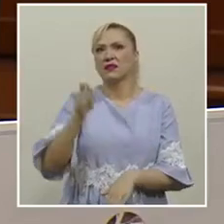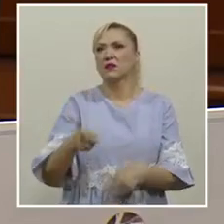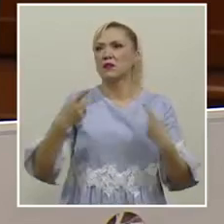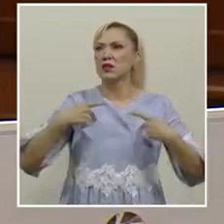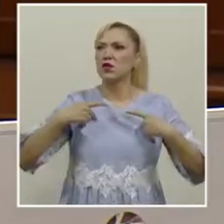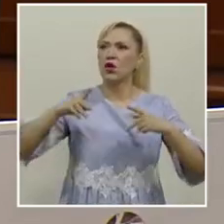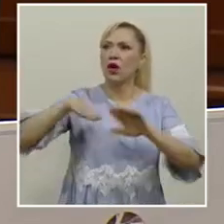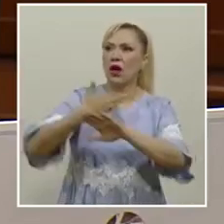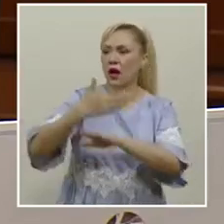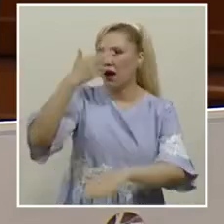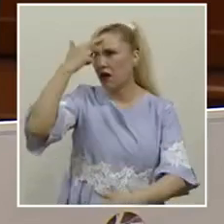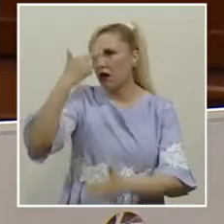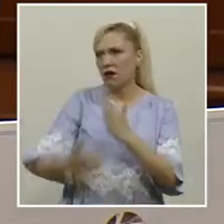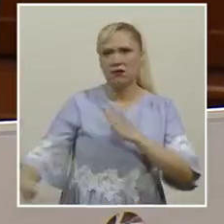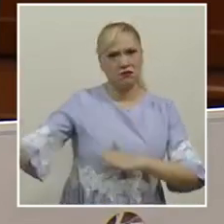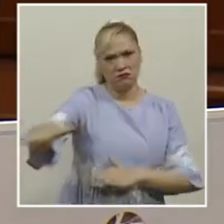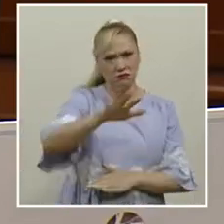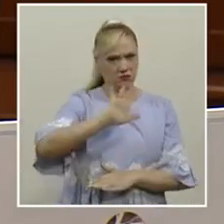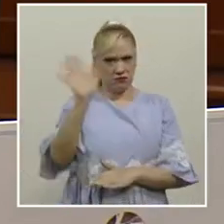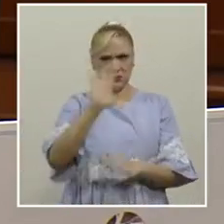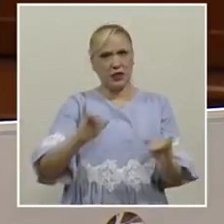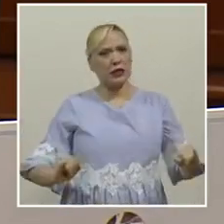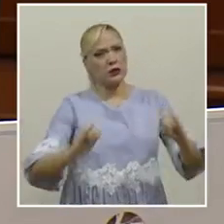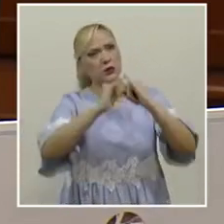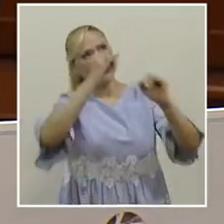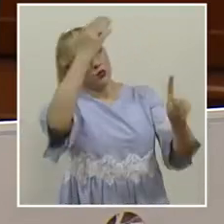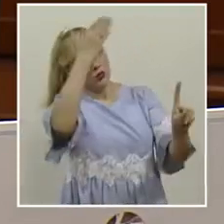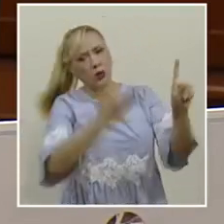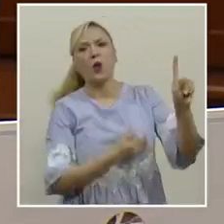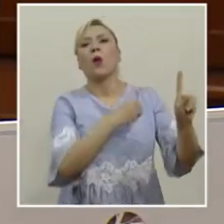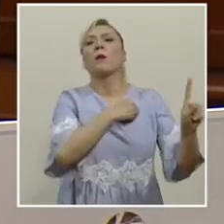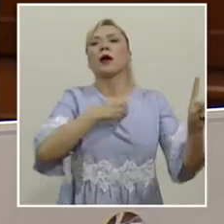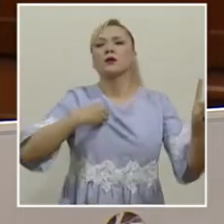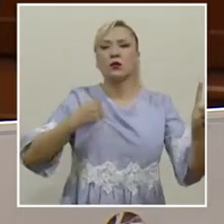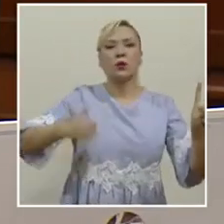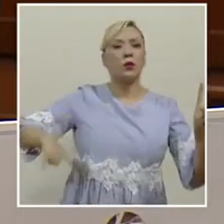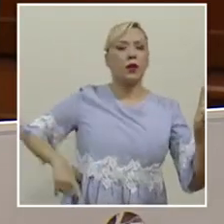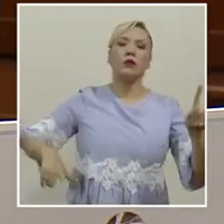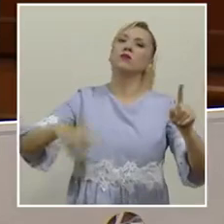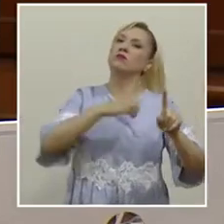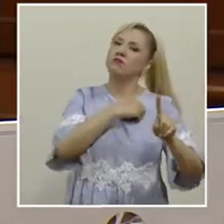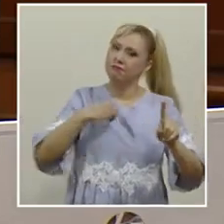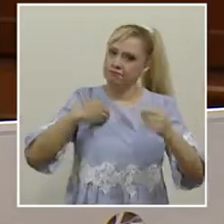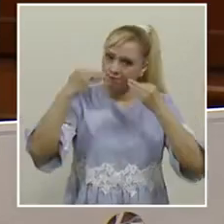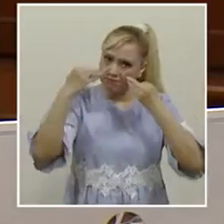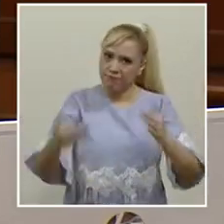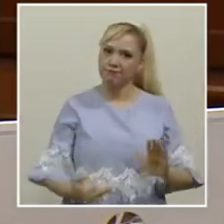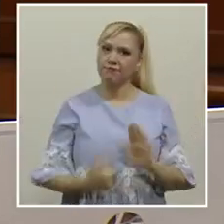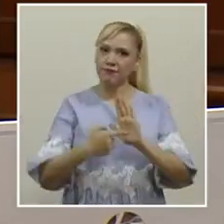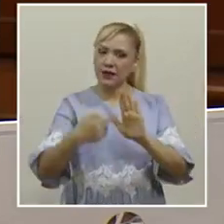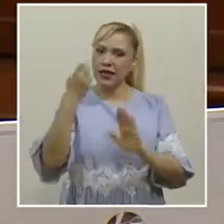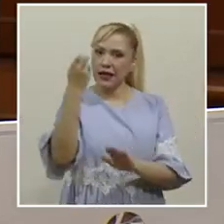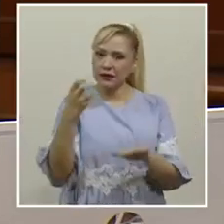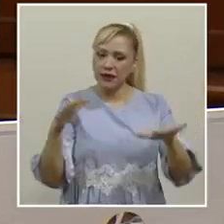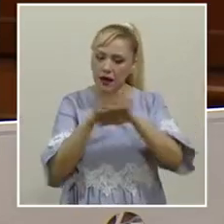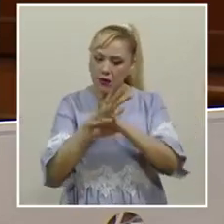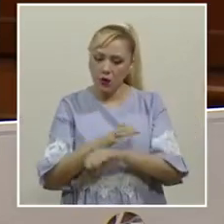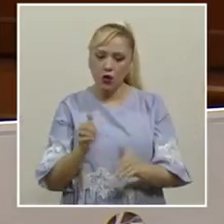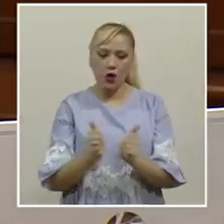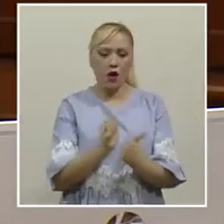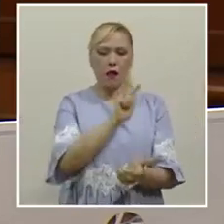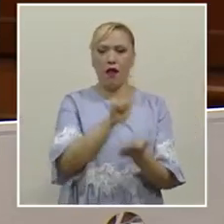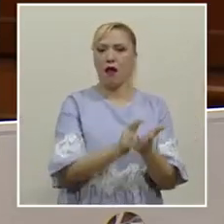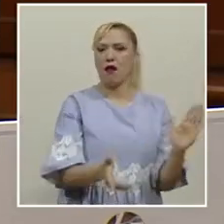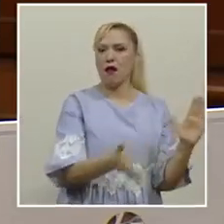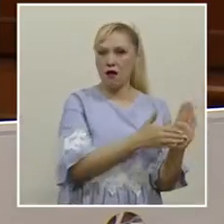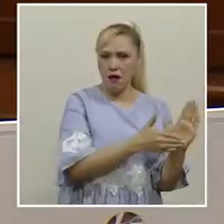terceros. Considero que, en todo caso, innovar sería intentar delimitar los efectos en función de la materia y no